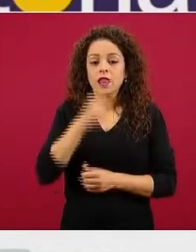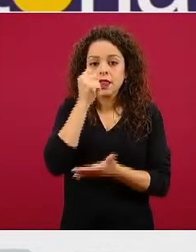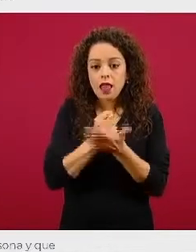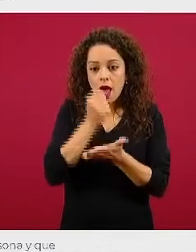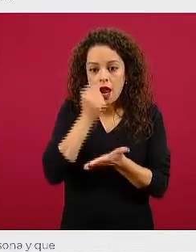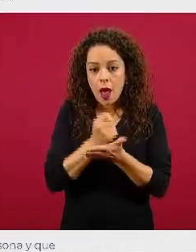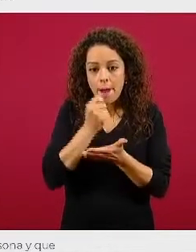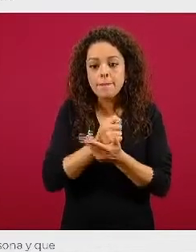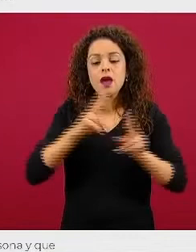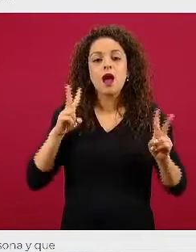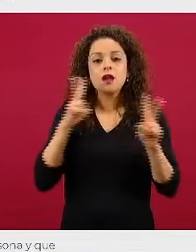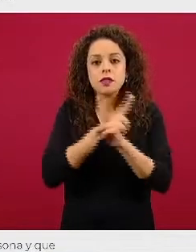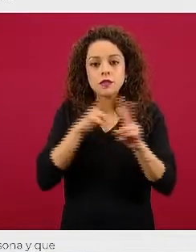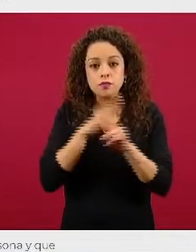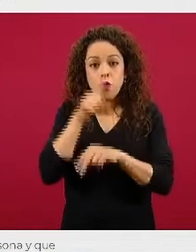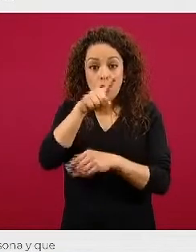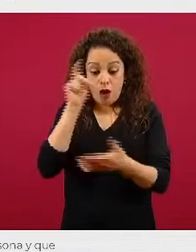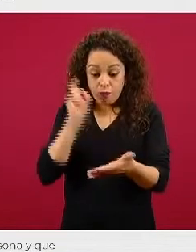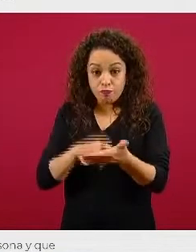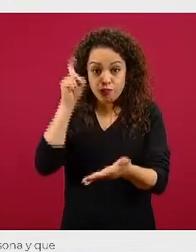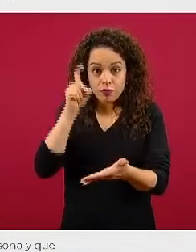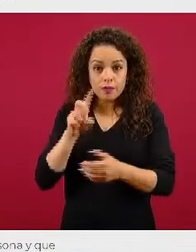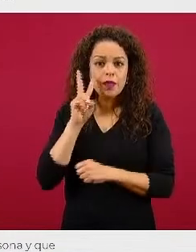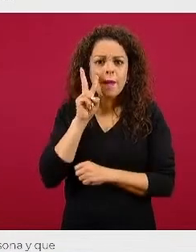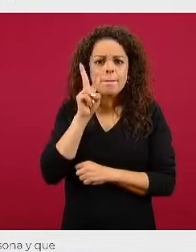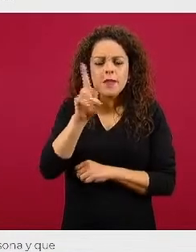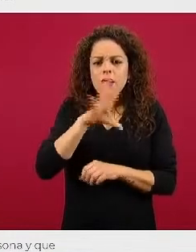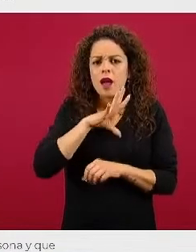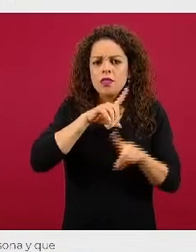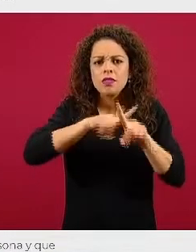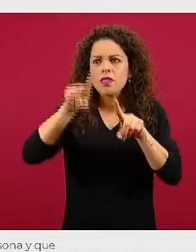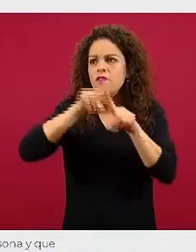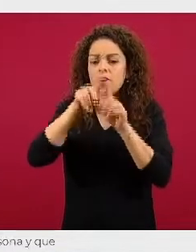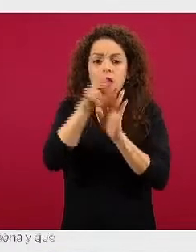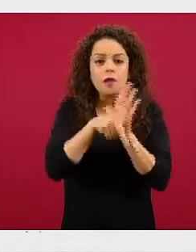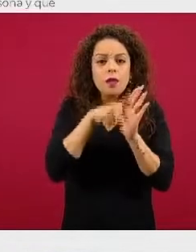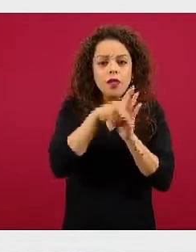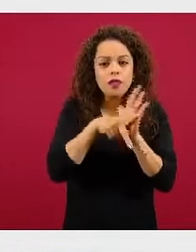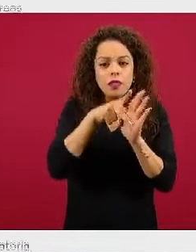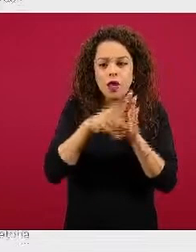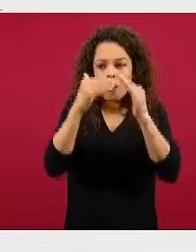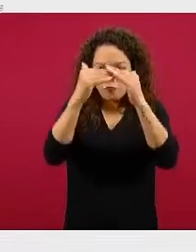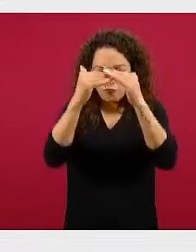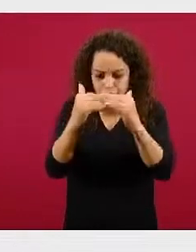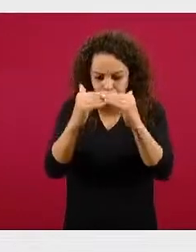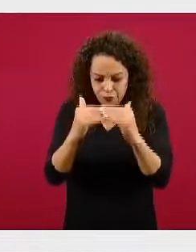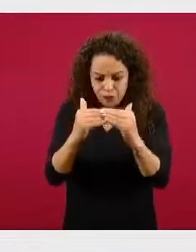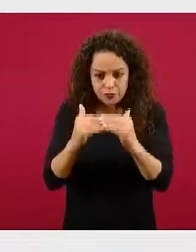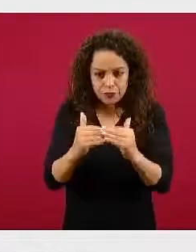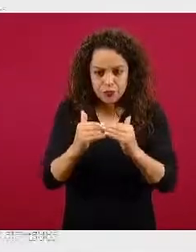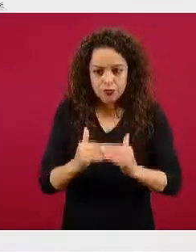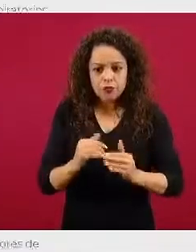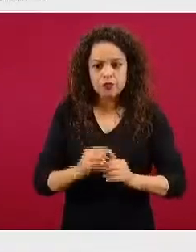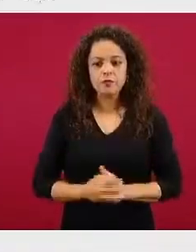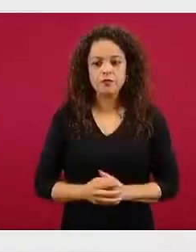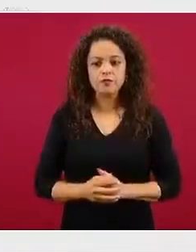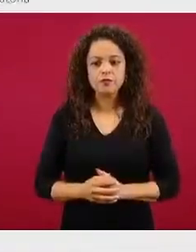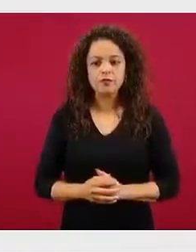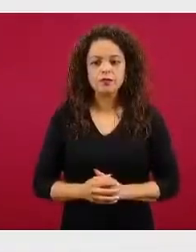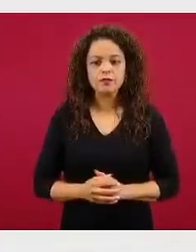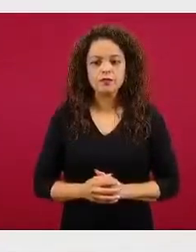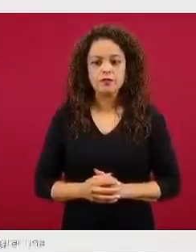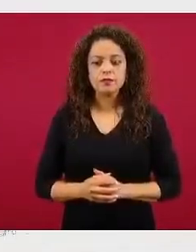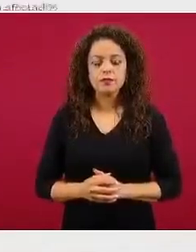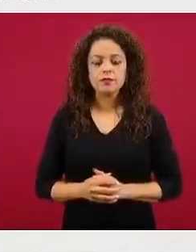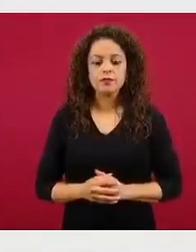favor, y ahí aparece un conjunto de videos que son videos instructivos,